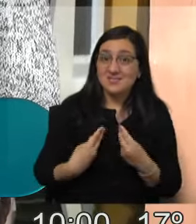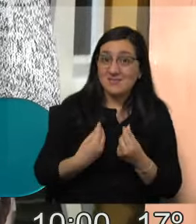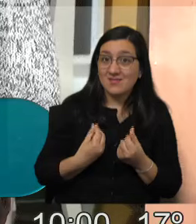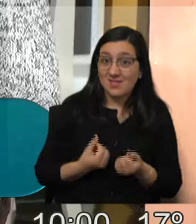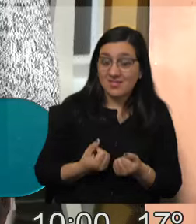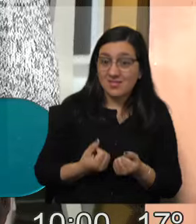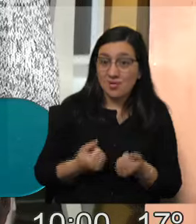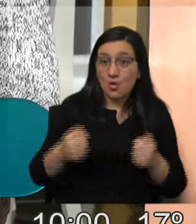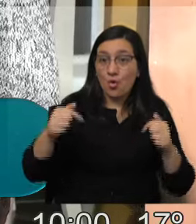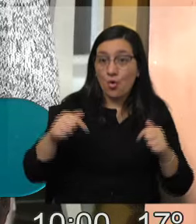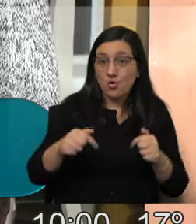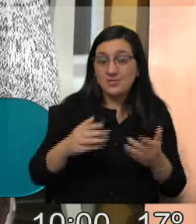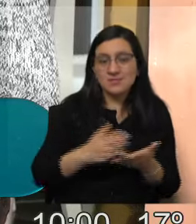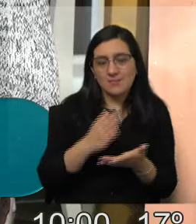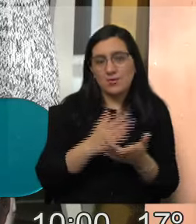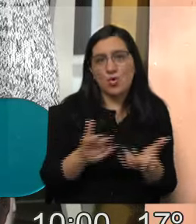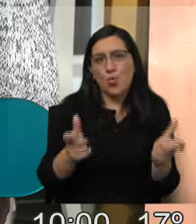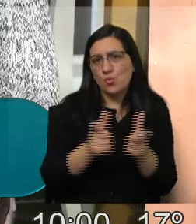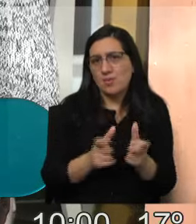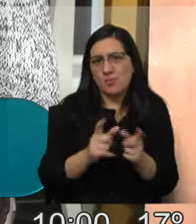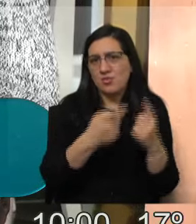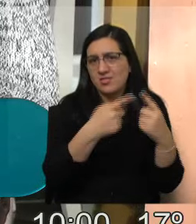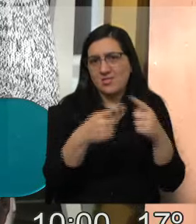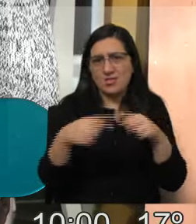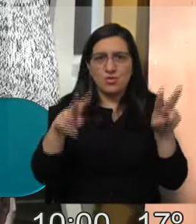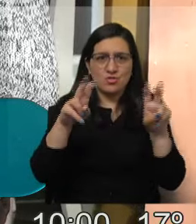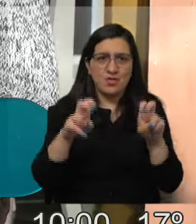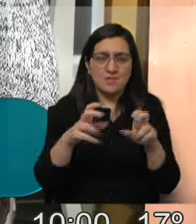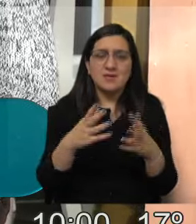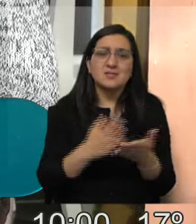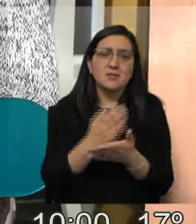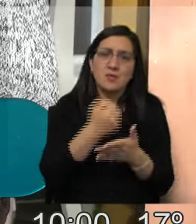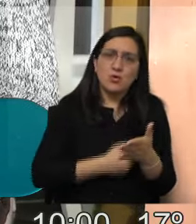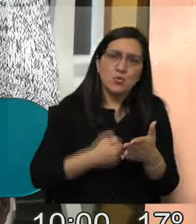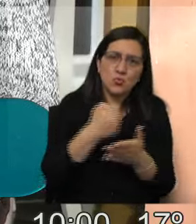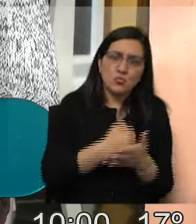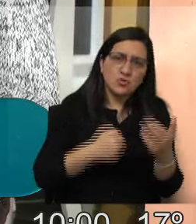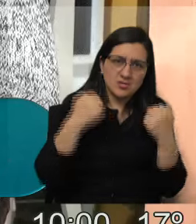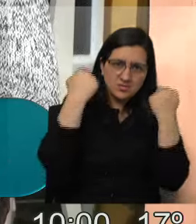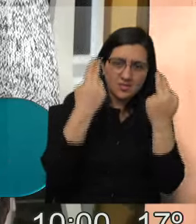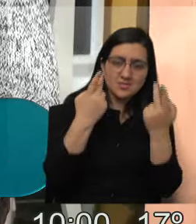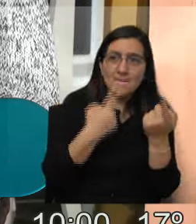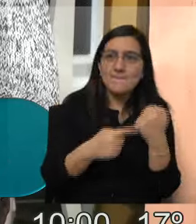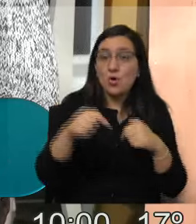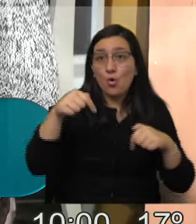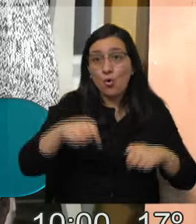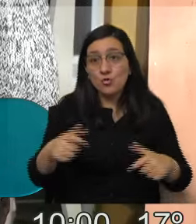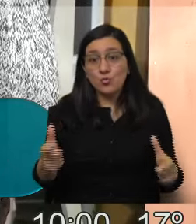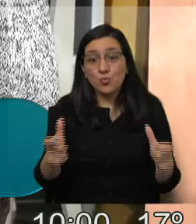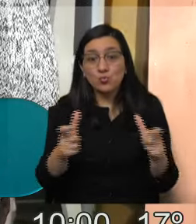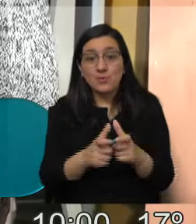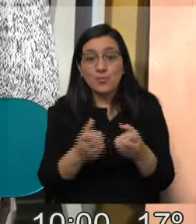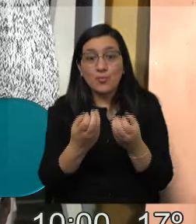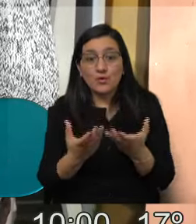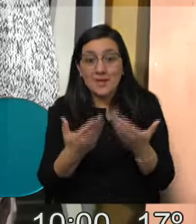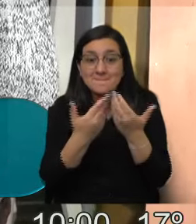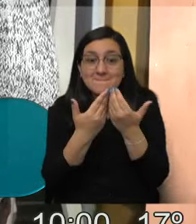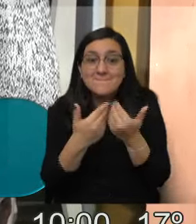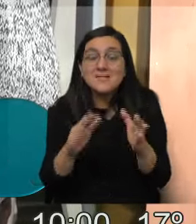convoca, hoy siempre nos juntamos por diferentes motivos, siempre de lucha y resistencia, por supuesto, pero hoy nos juntamos porque